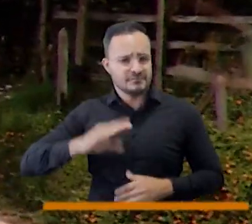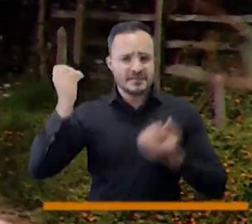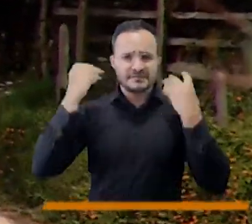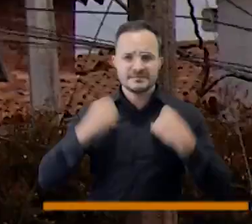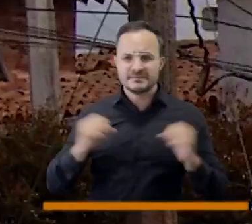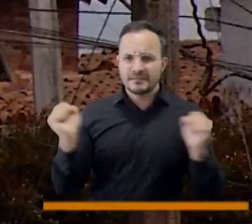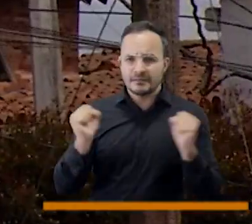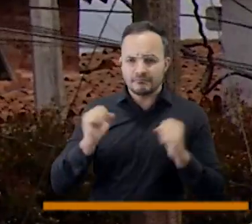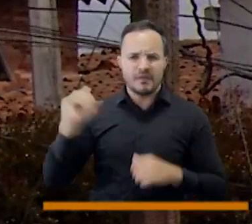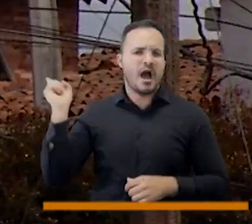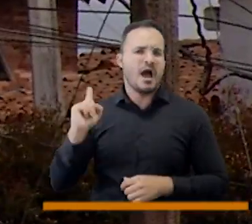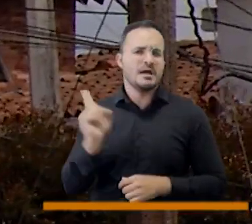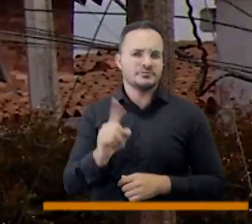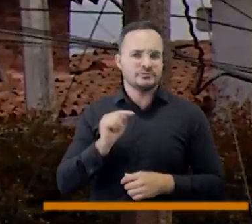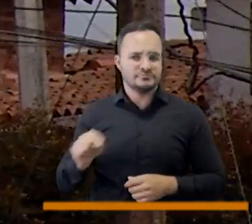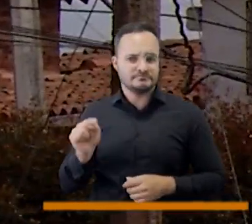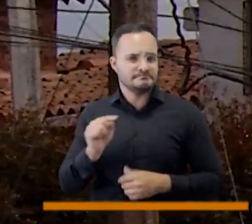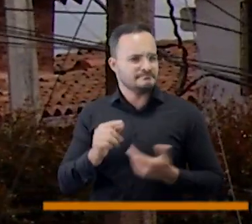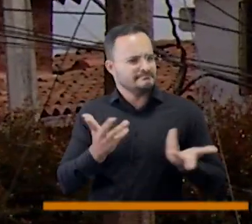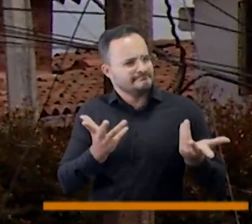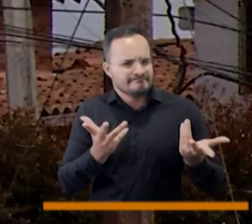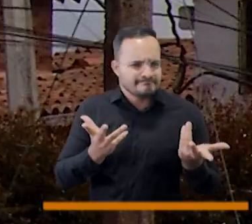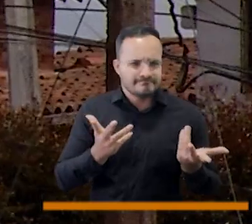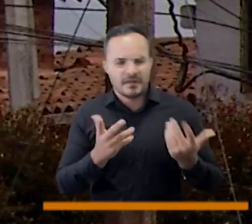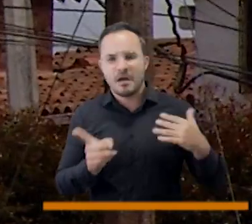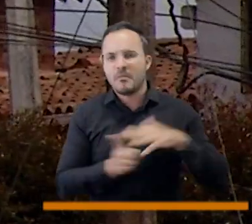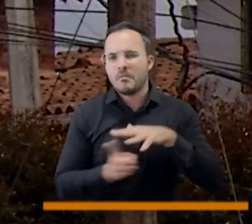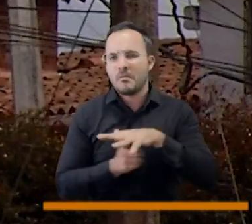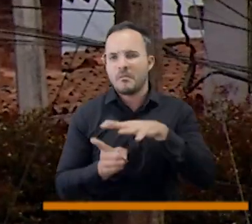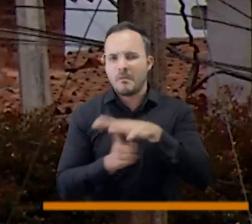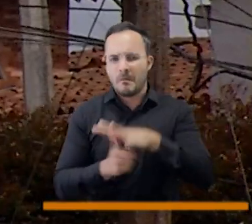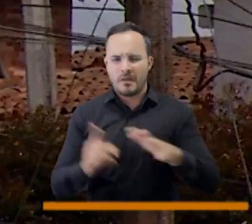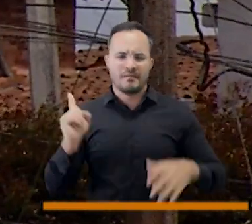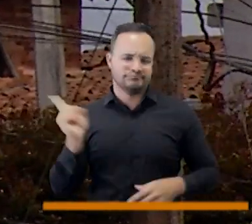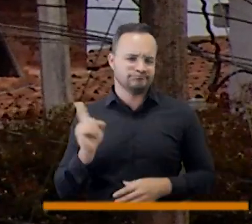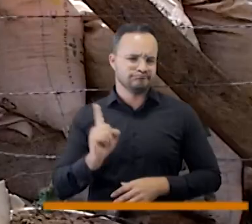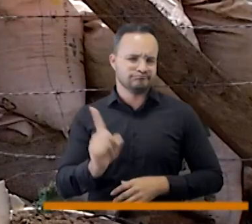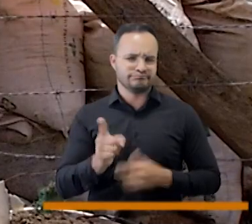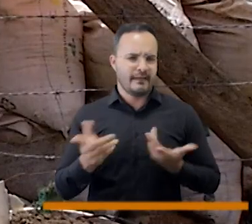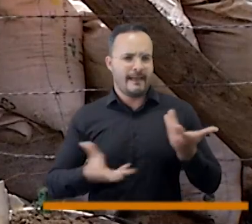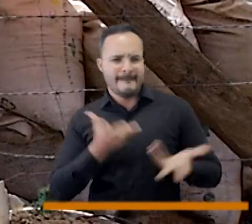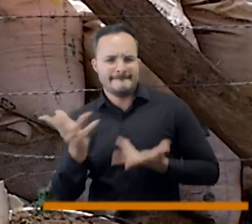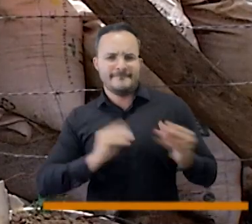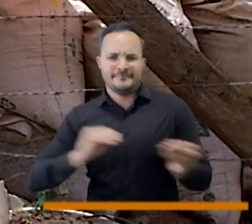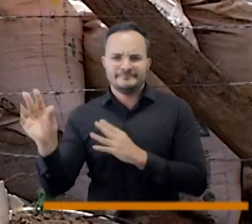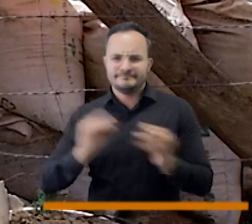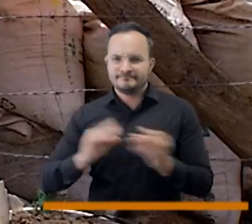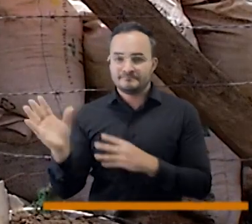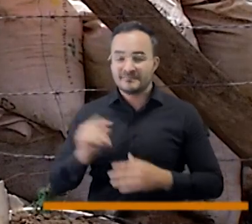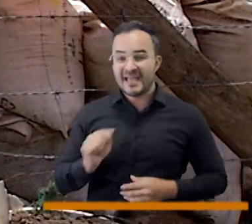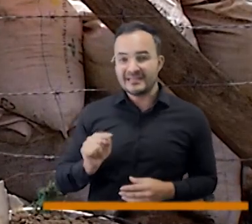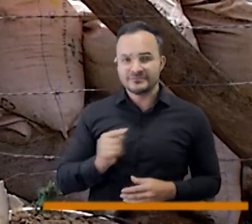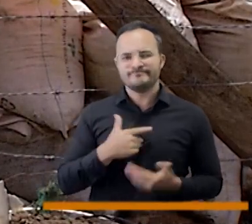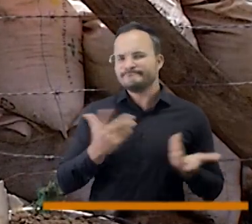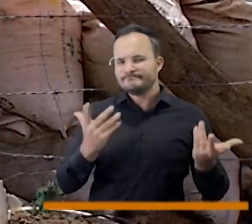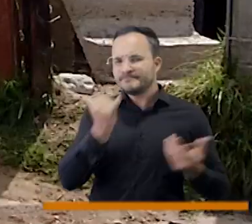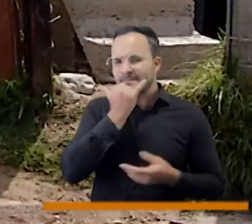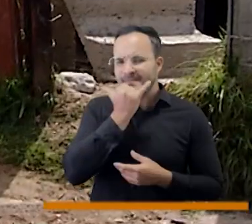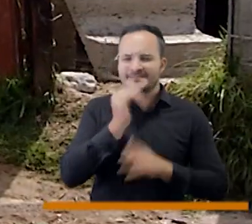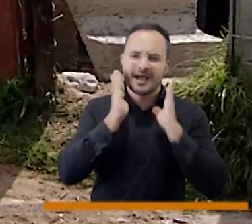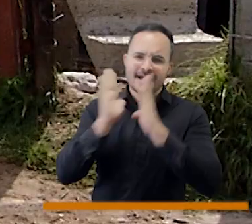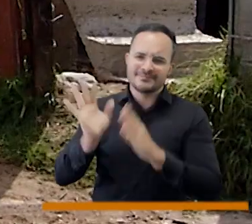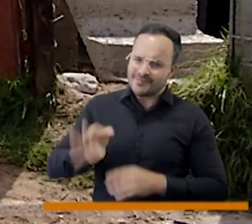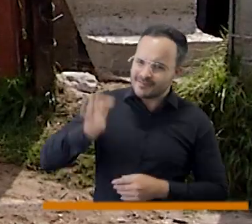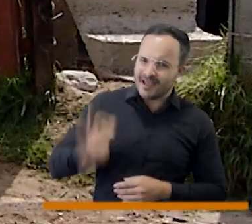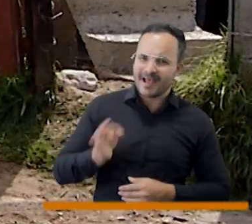un asunto del poco direccionamiento político institucional con el corregimiento. Se ha volcado desde la institucionalidad un cambio